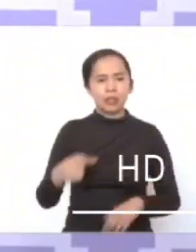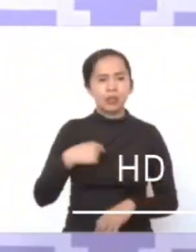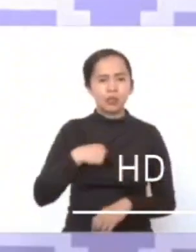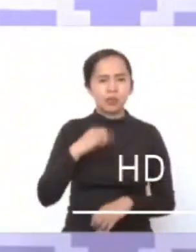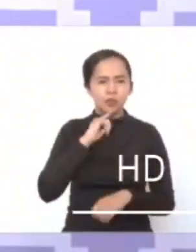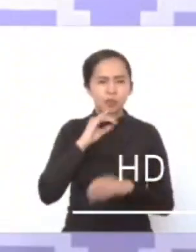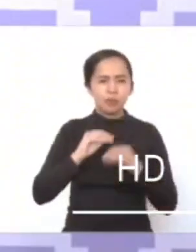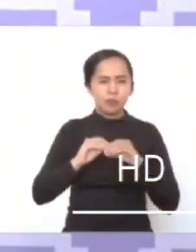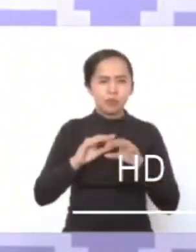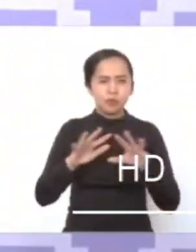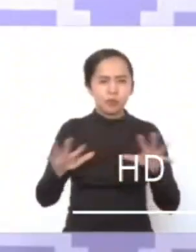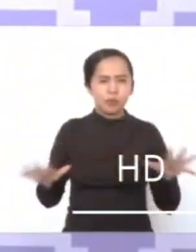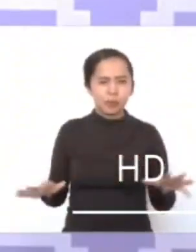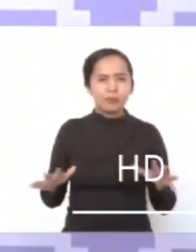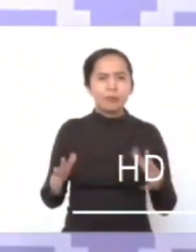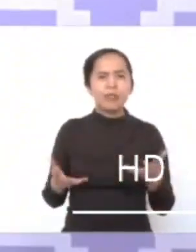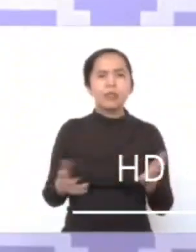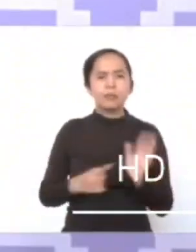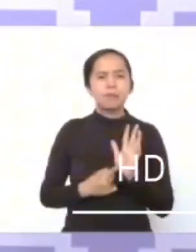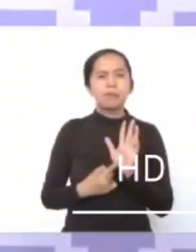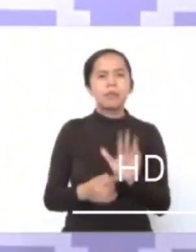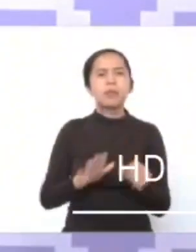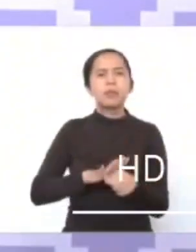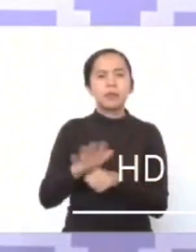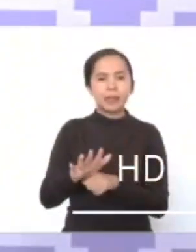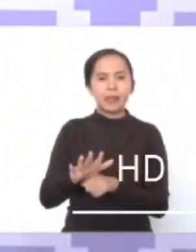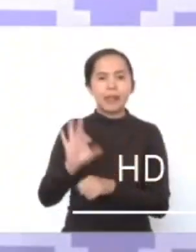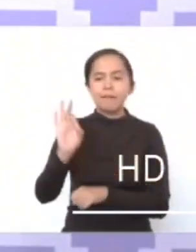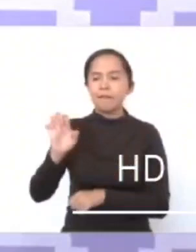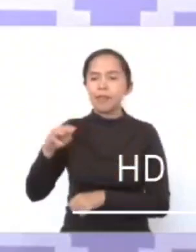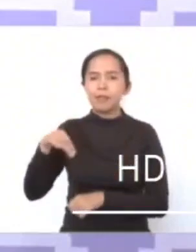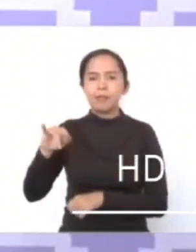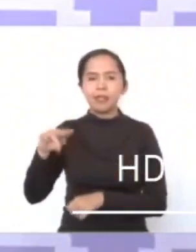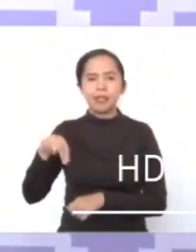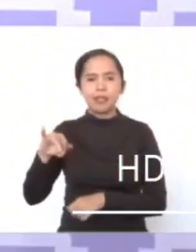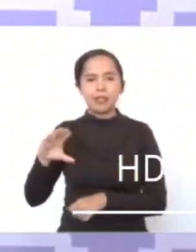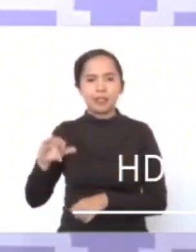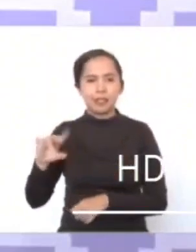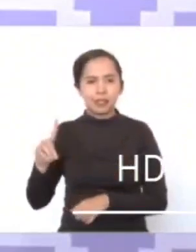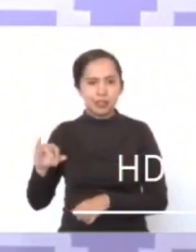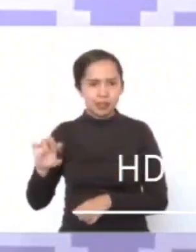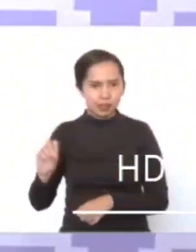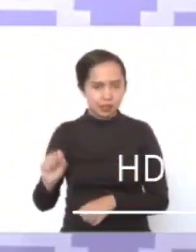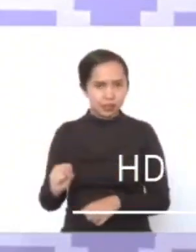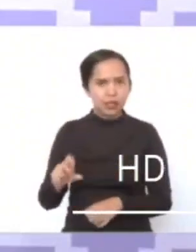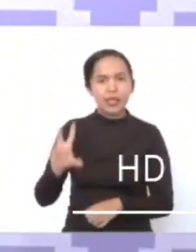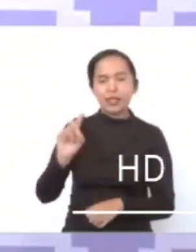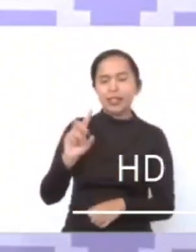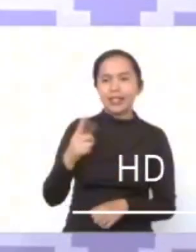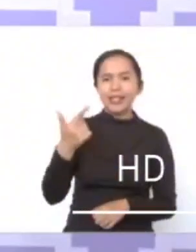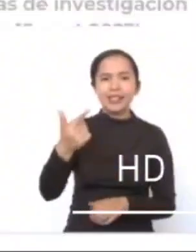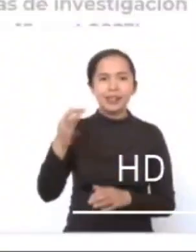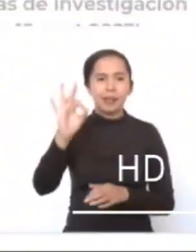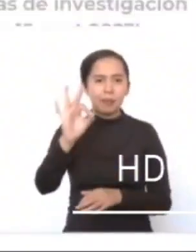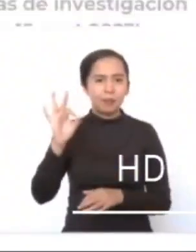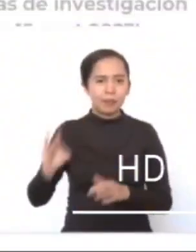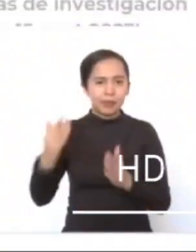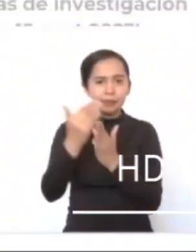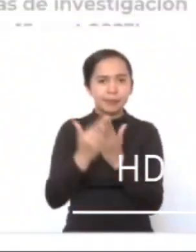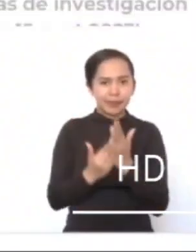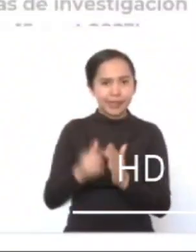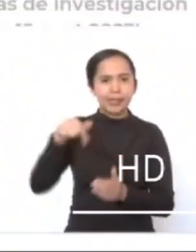informar es que los feminicidios han disminuido en un 37% en la Ciudad de